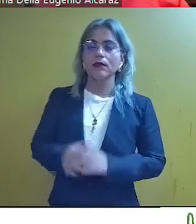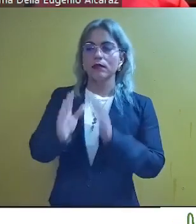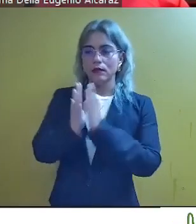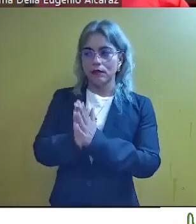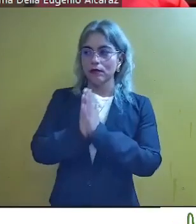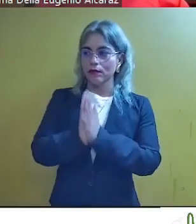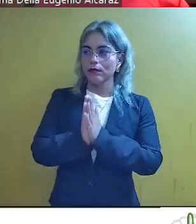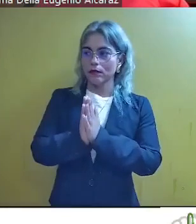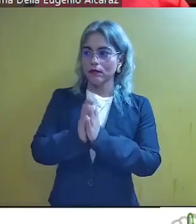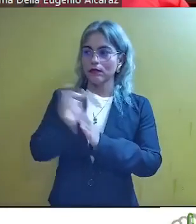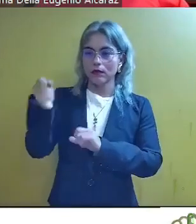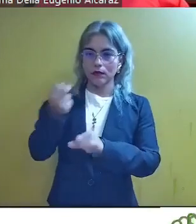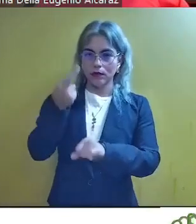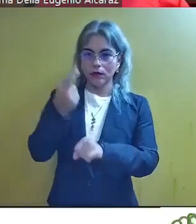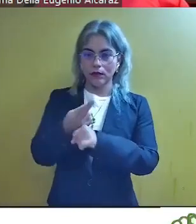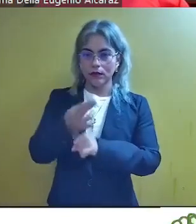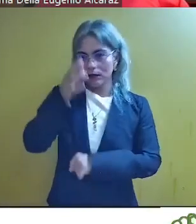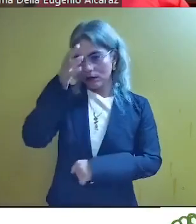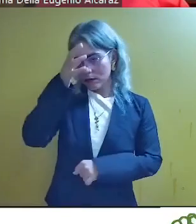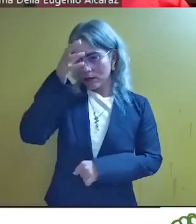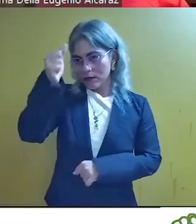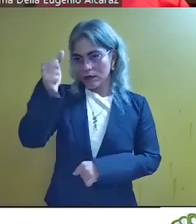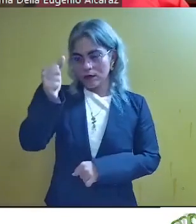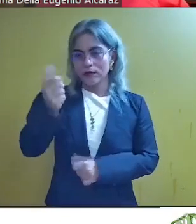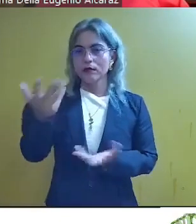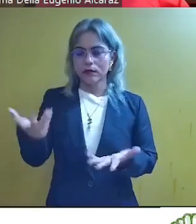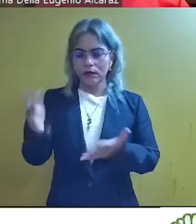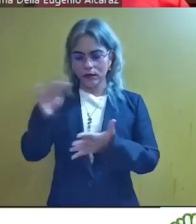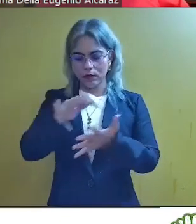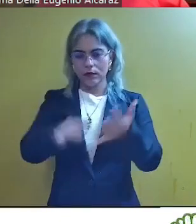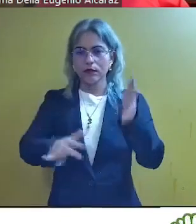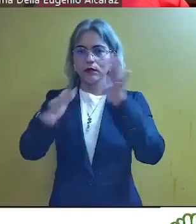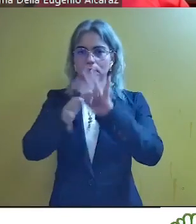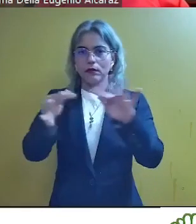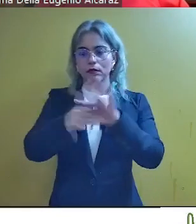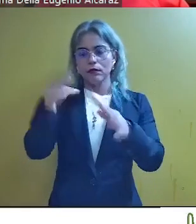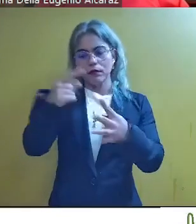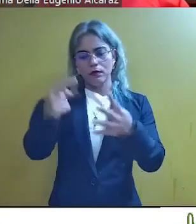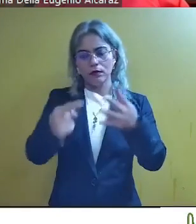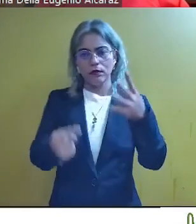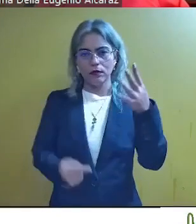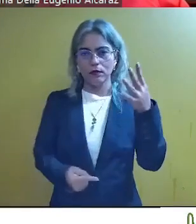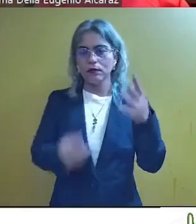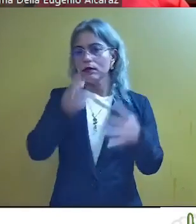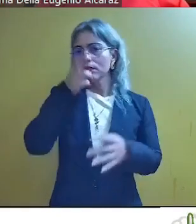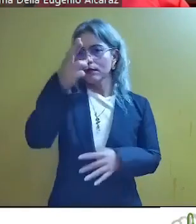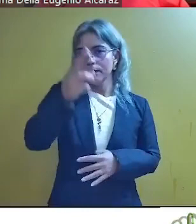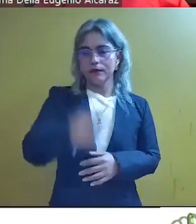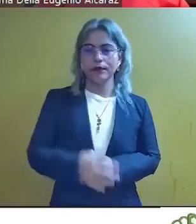solicito, secretario general de acuerdos, nos apoye con la cuenta y los puntos resolutivos del mismo.